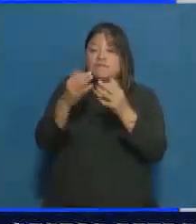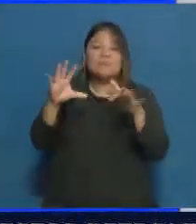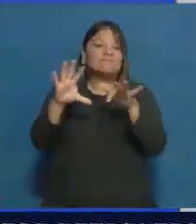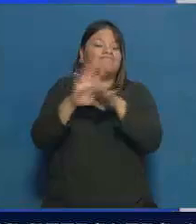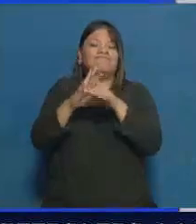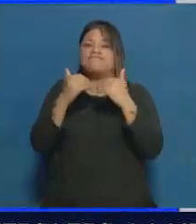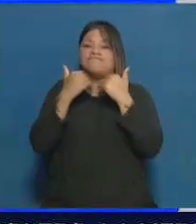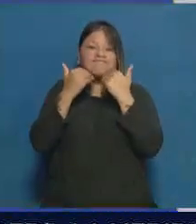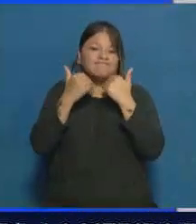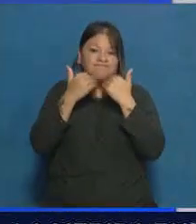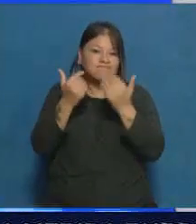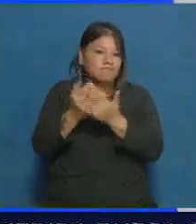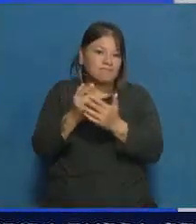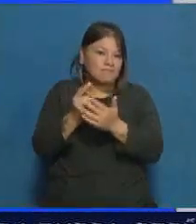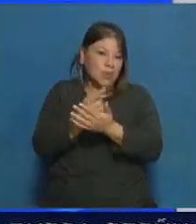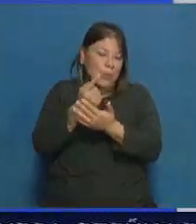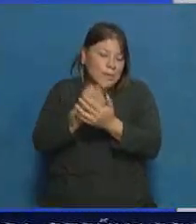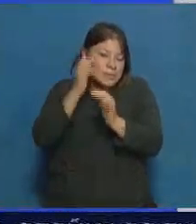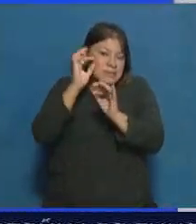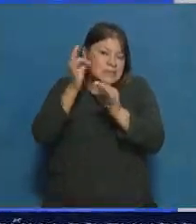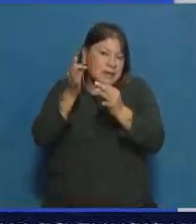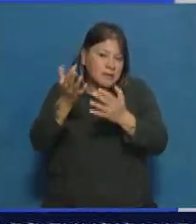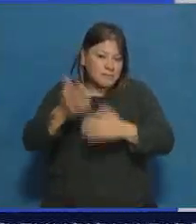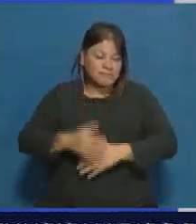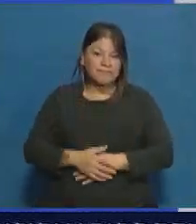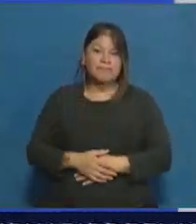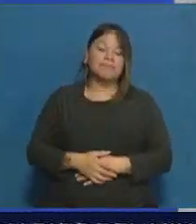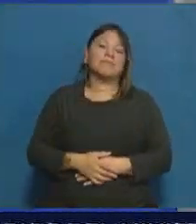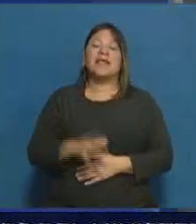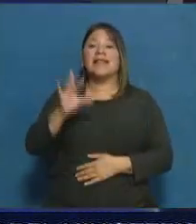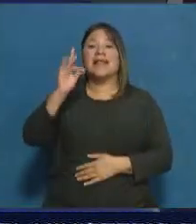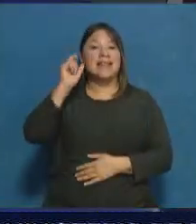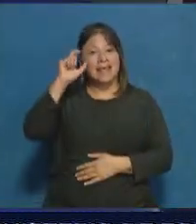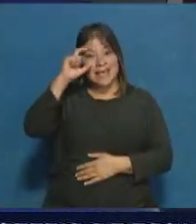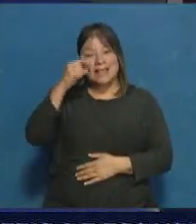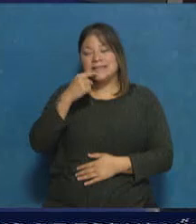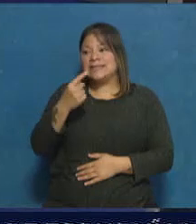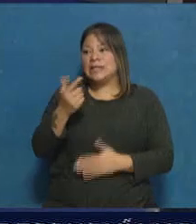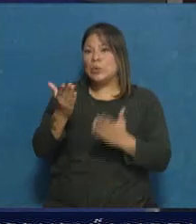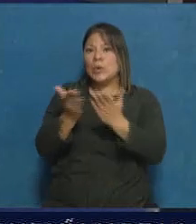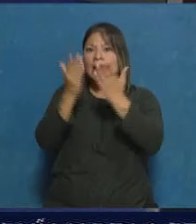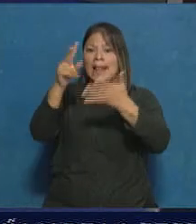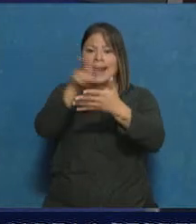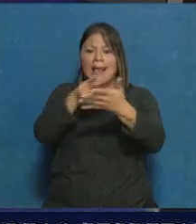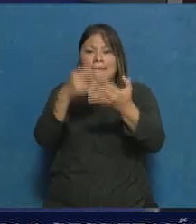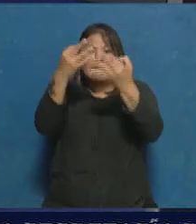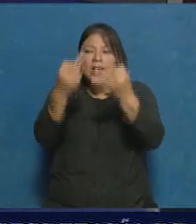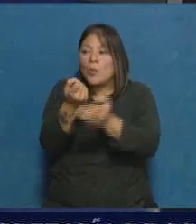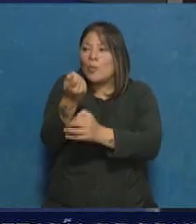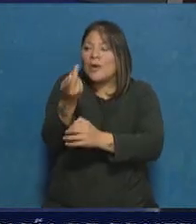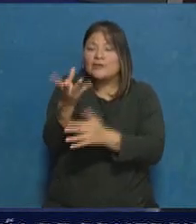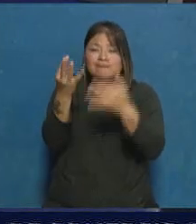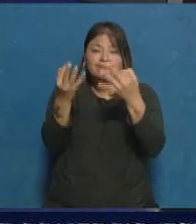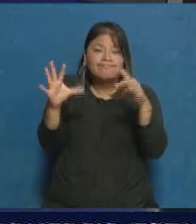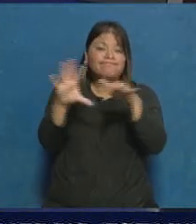sí entonces leen de manera correcta, es lo que nos decían desde la Dirección General de Escuela, Dani. Pero ellos dicen también, se realizó